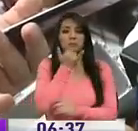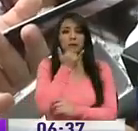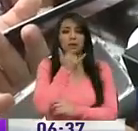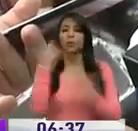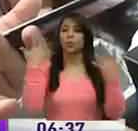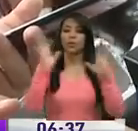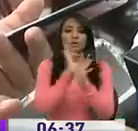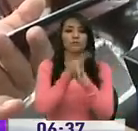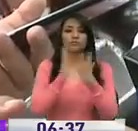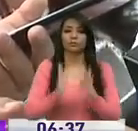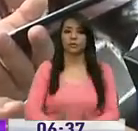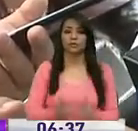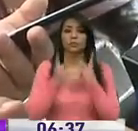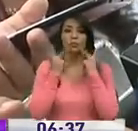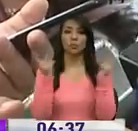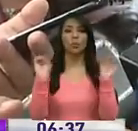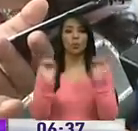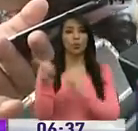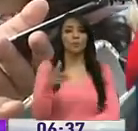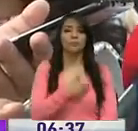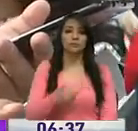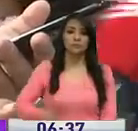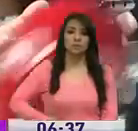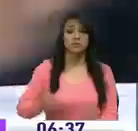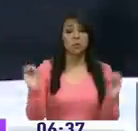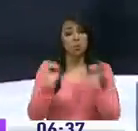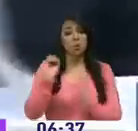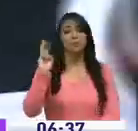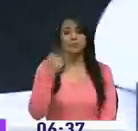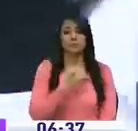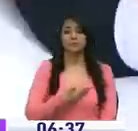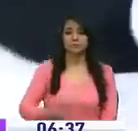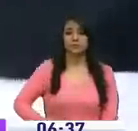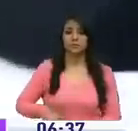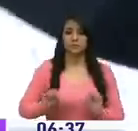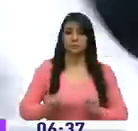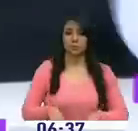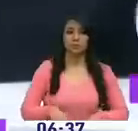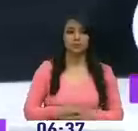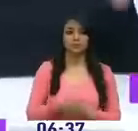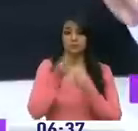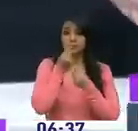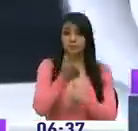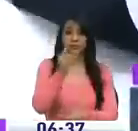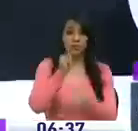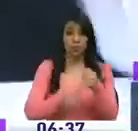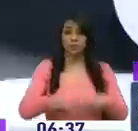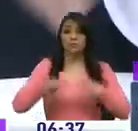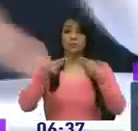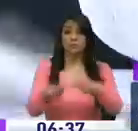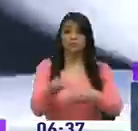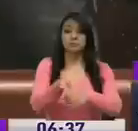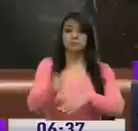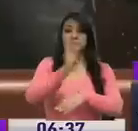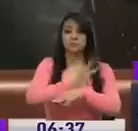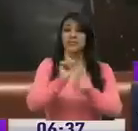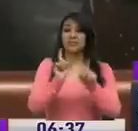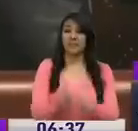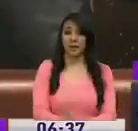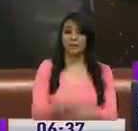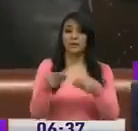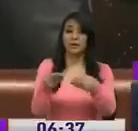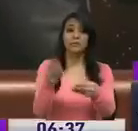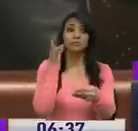funcionario público así como también del presidente o vicepresidente de la República el informe final que debe ser elevado al pleno de la asamblea debe ser entregado a la